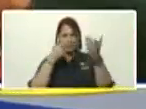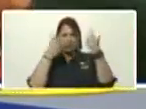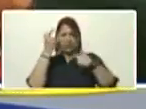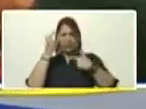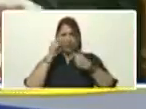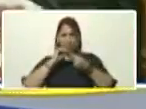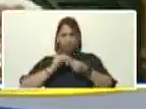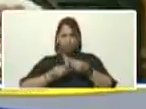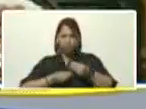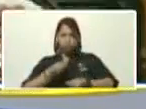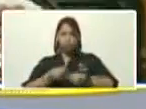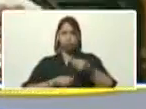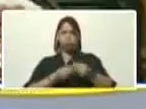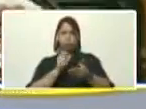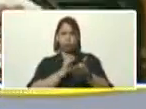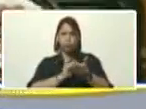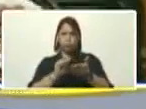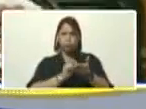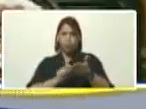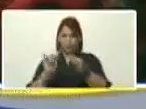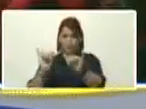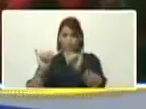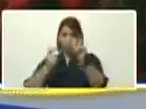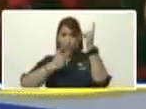elaborada de puño y letra por él,